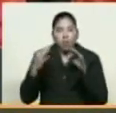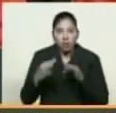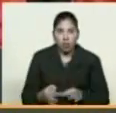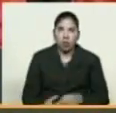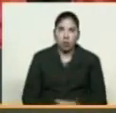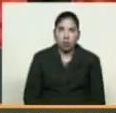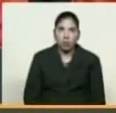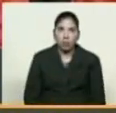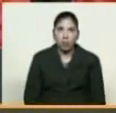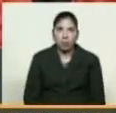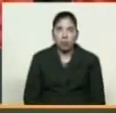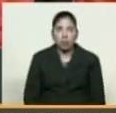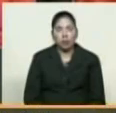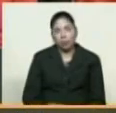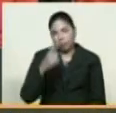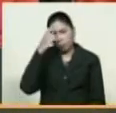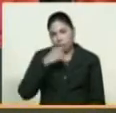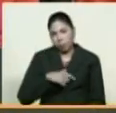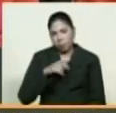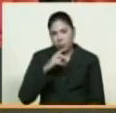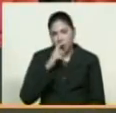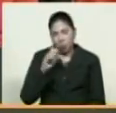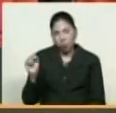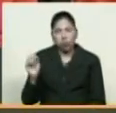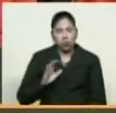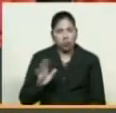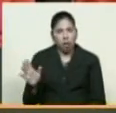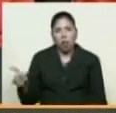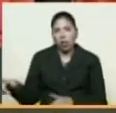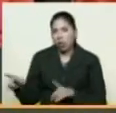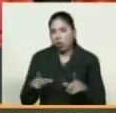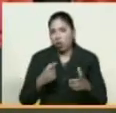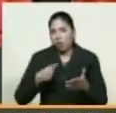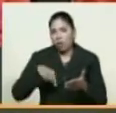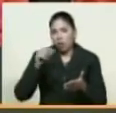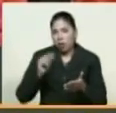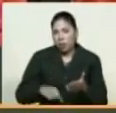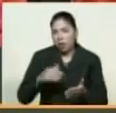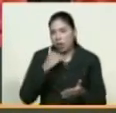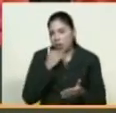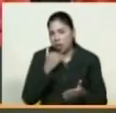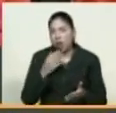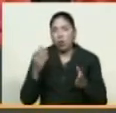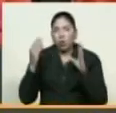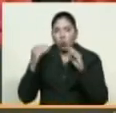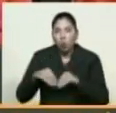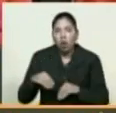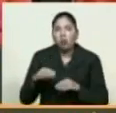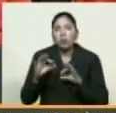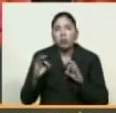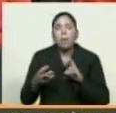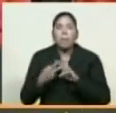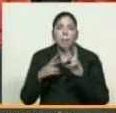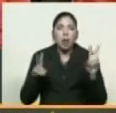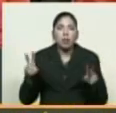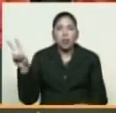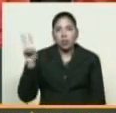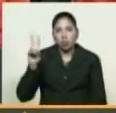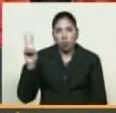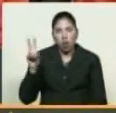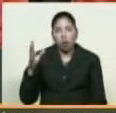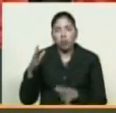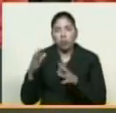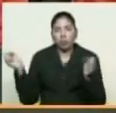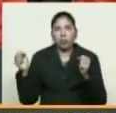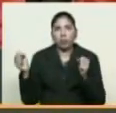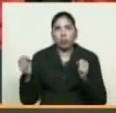dicho que está listo para firmar lo que sea conveniente para el país, en el